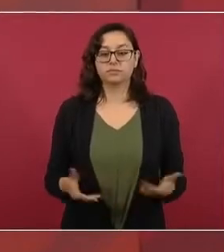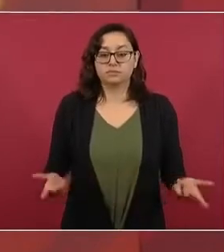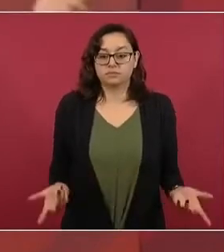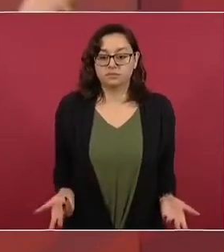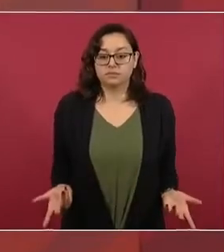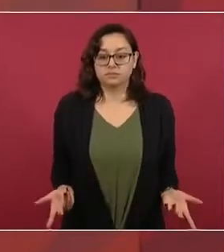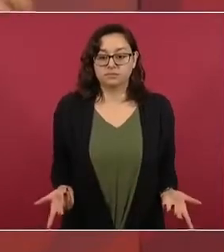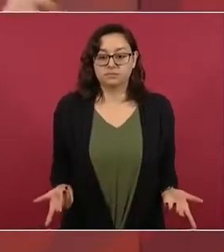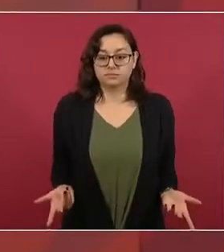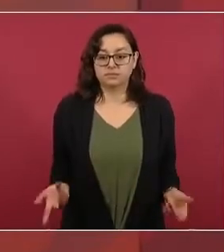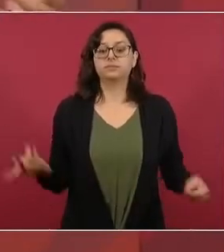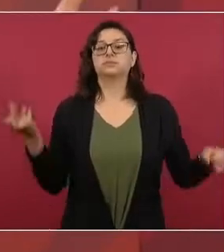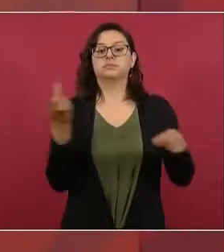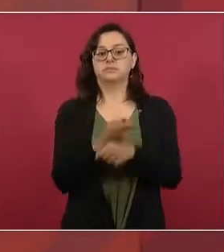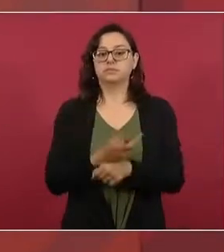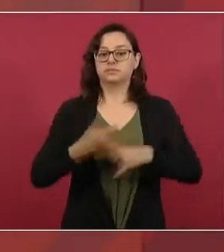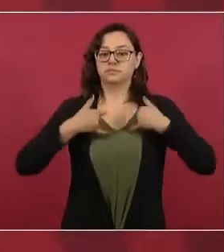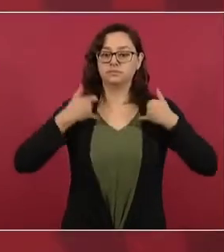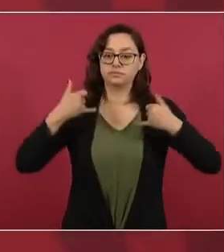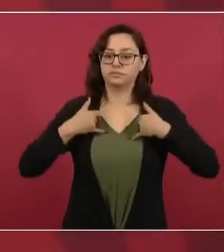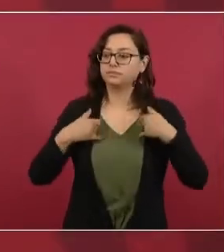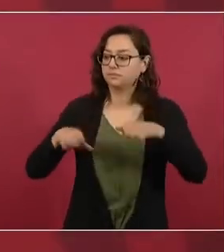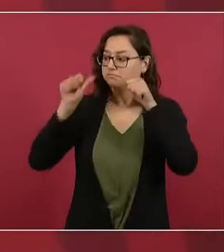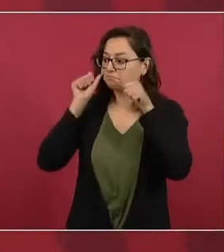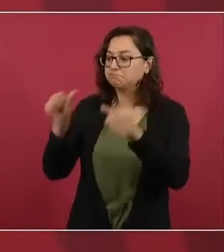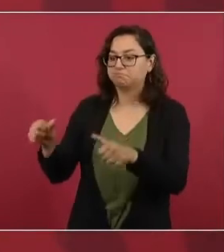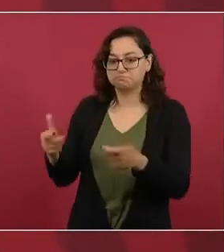¿dónde está la atención a los jóvenes?